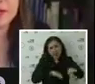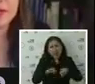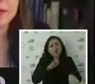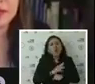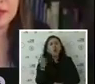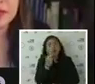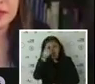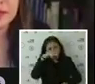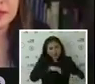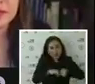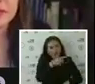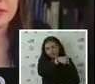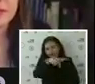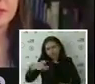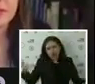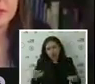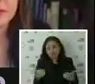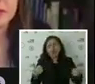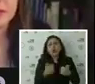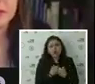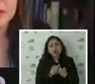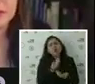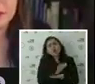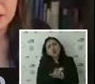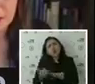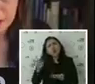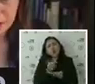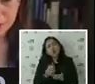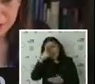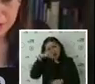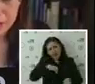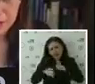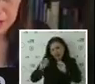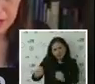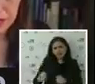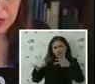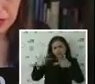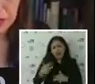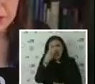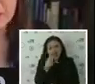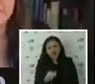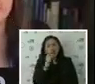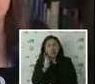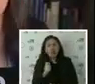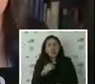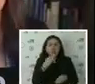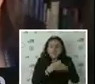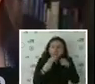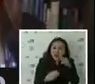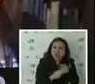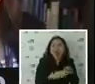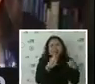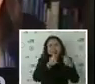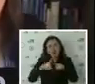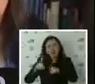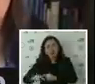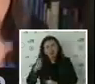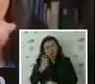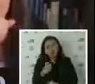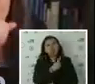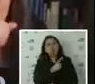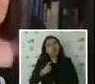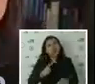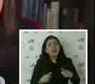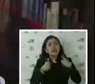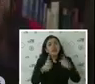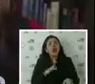necesarios para desarrollar sus actividades, percibir los costos derivados del teletrabajo, es decir, que los insumos se absorban